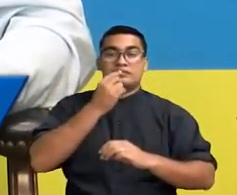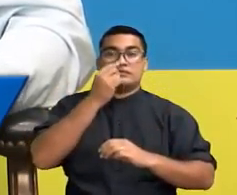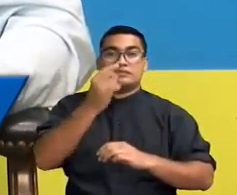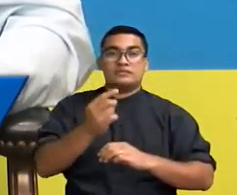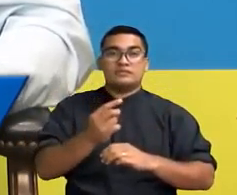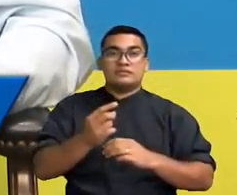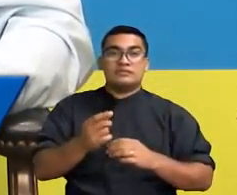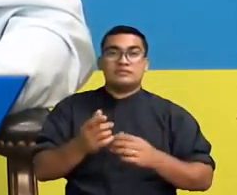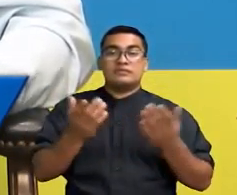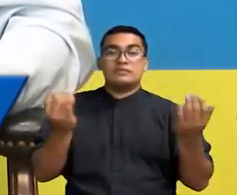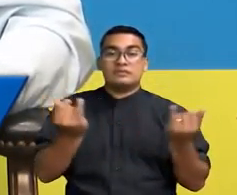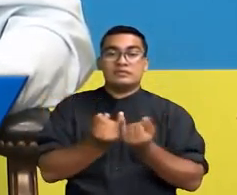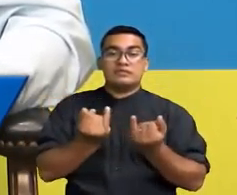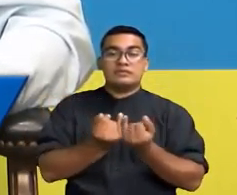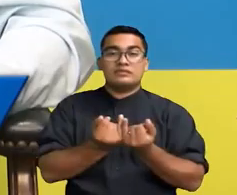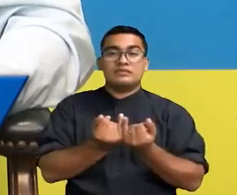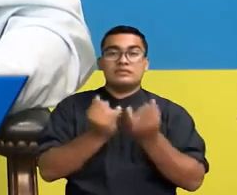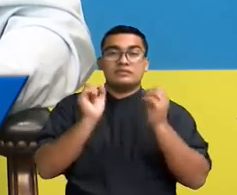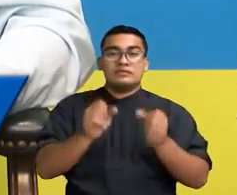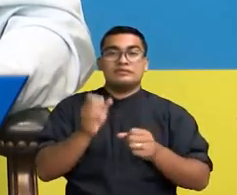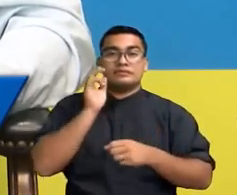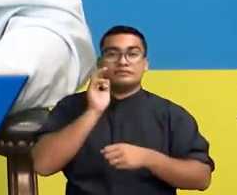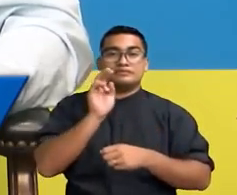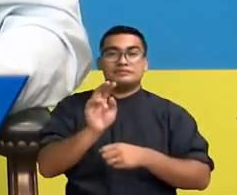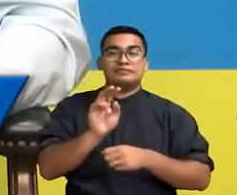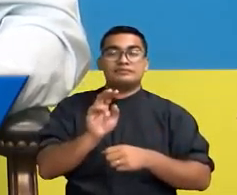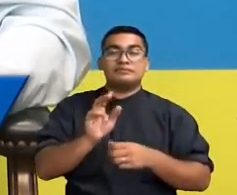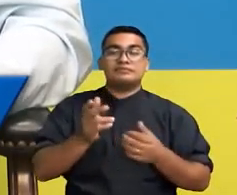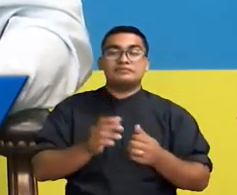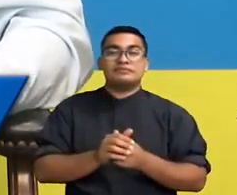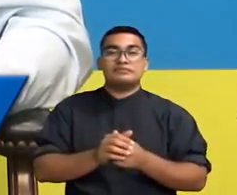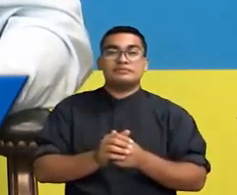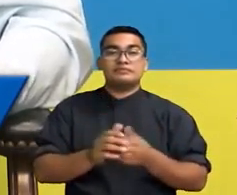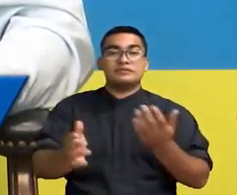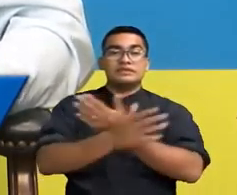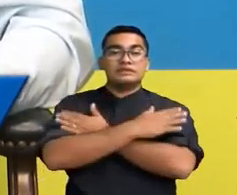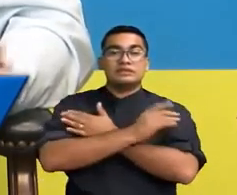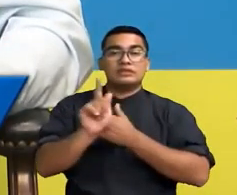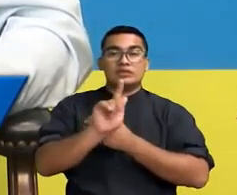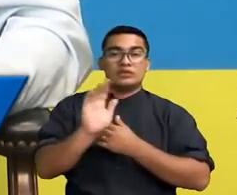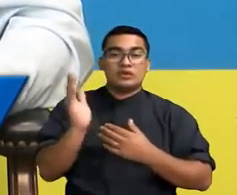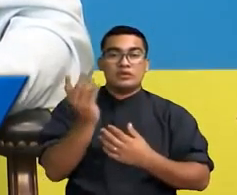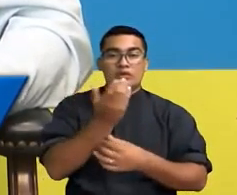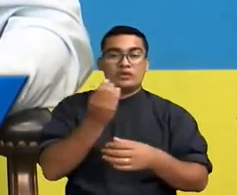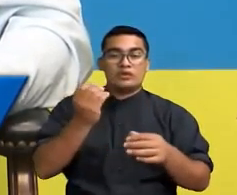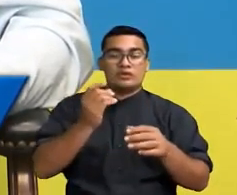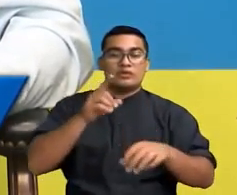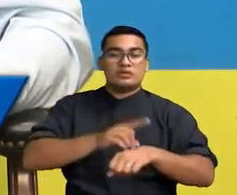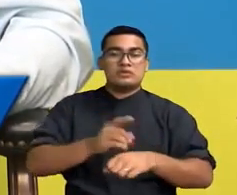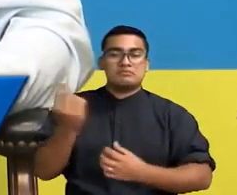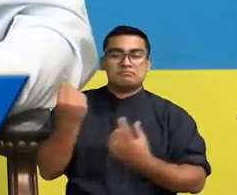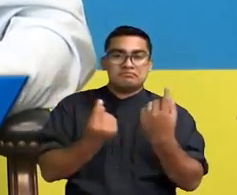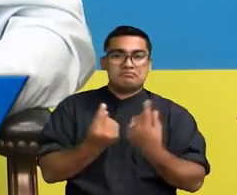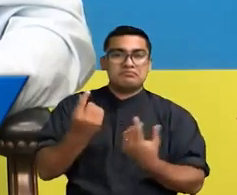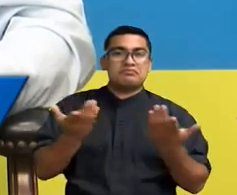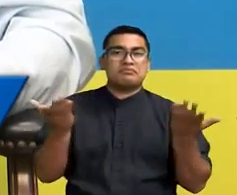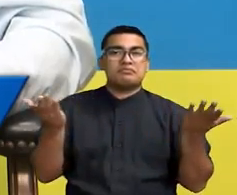YouTube aparecemos como Asamblea TVNIP. Saludo a todos los doctores que han sido parte en